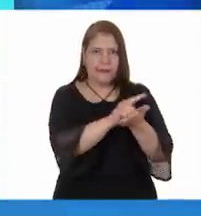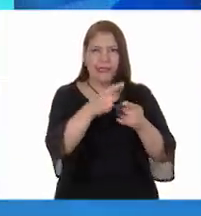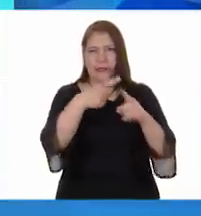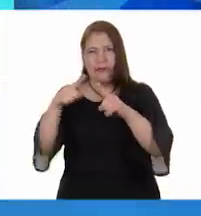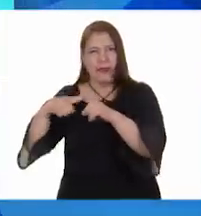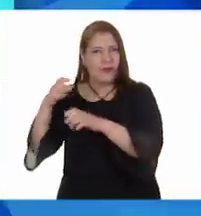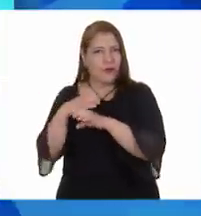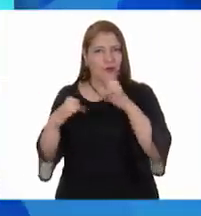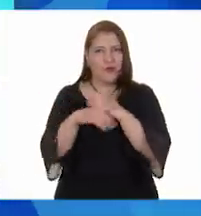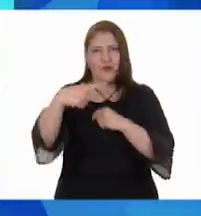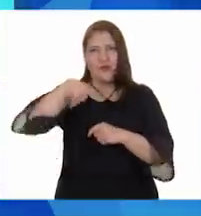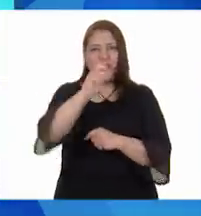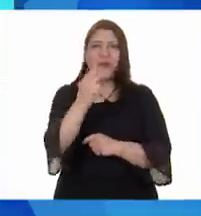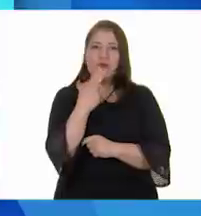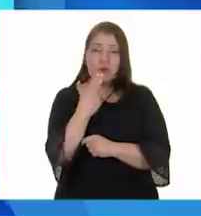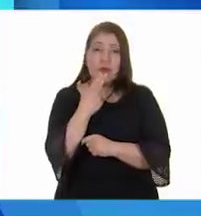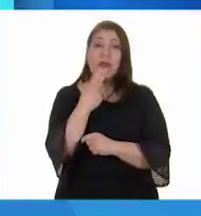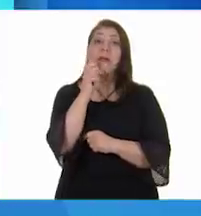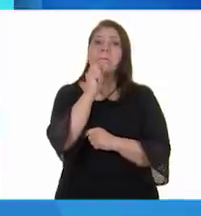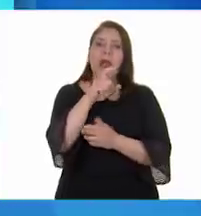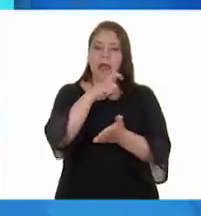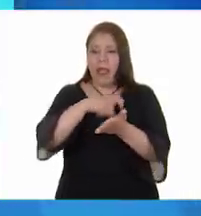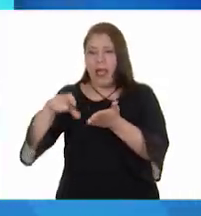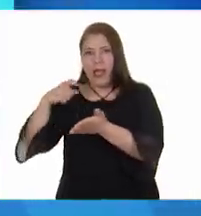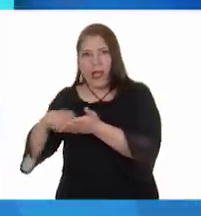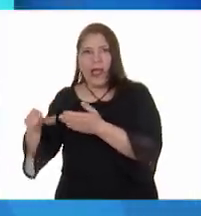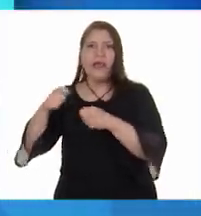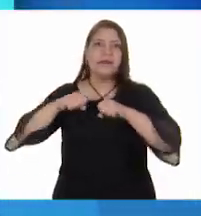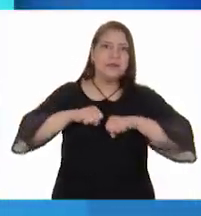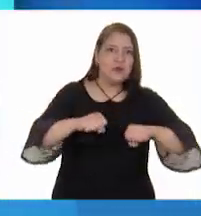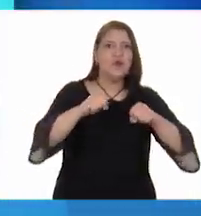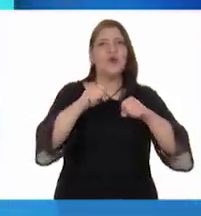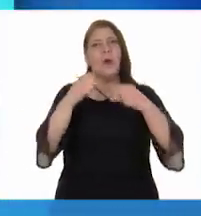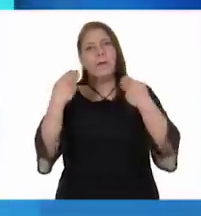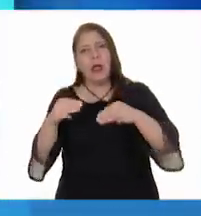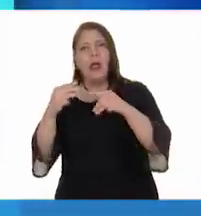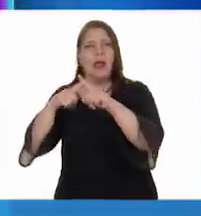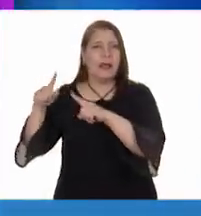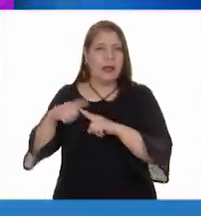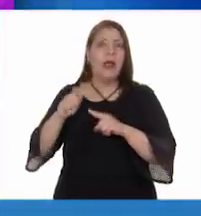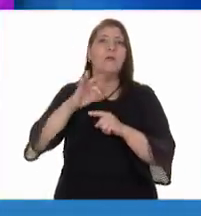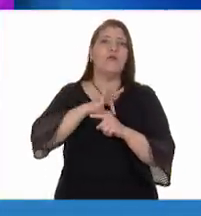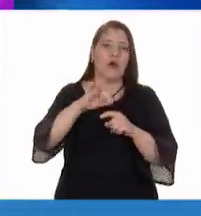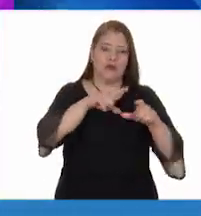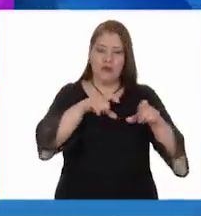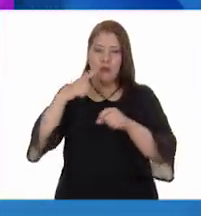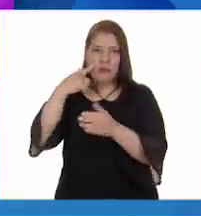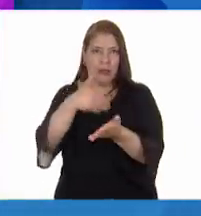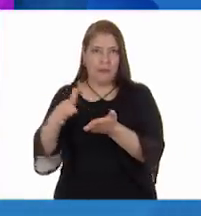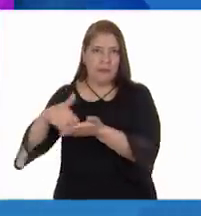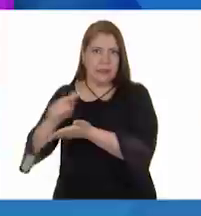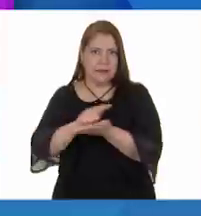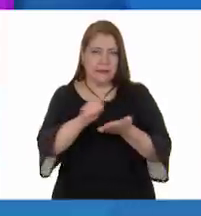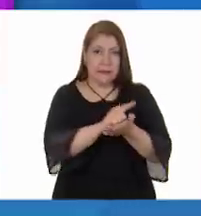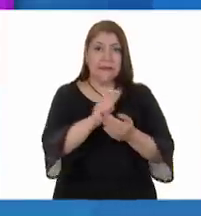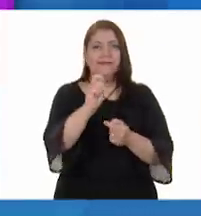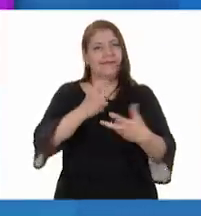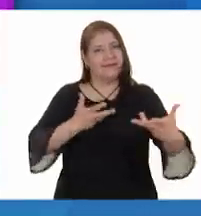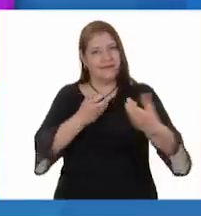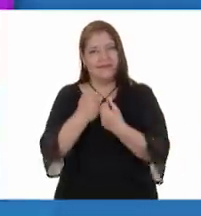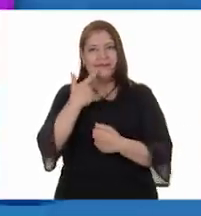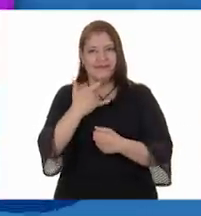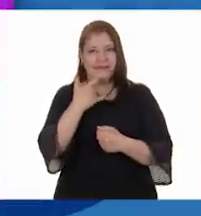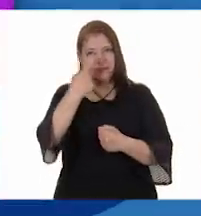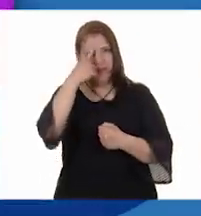más utilizas. También las cosas que compres en la tienda o en el supermercado. Sigamos luchando juntos contra este